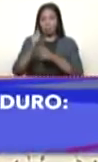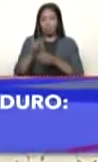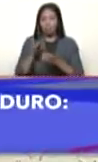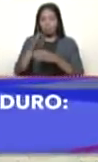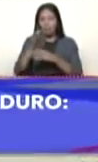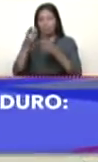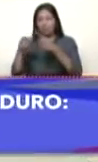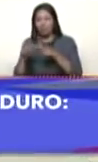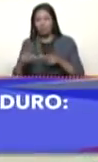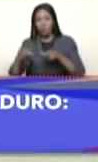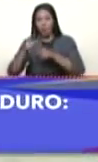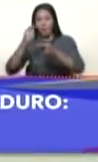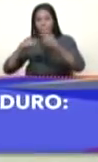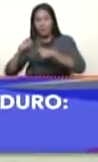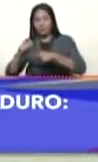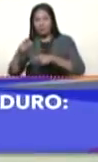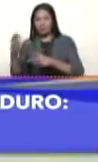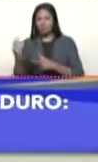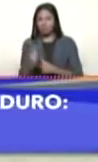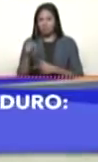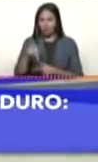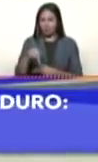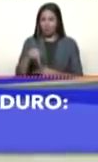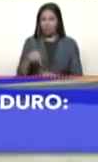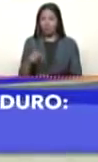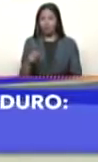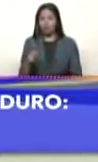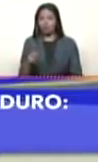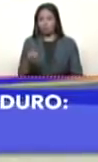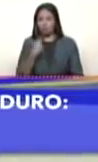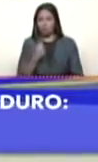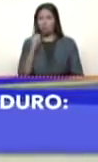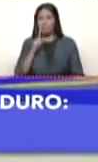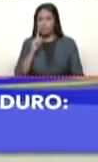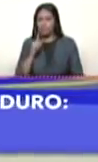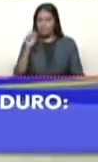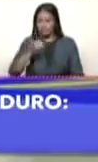orilla. Ah, miento. Estoy mintiendo.